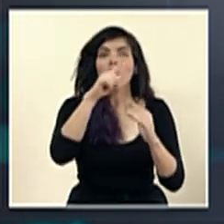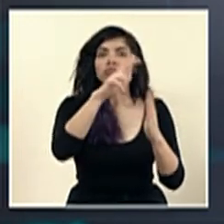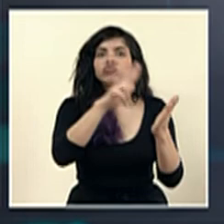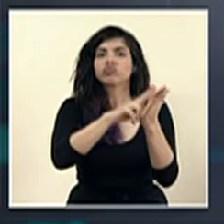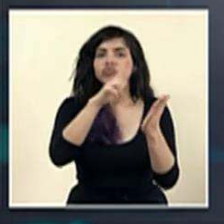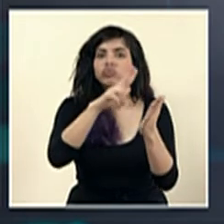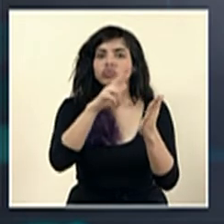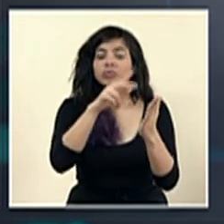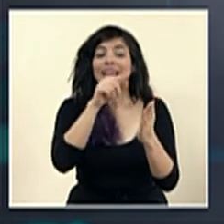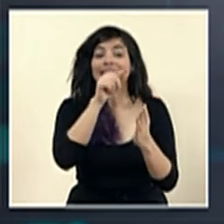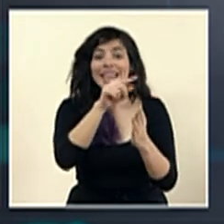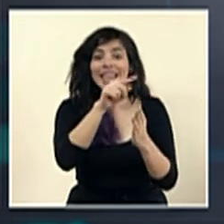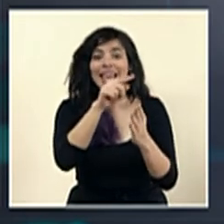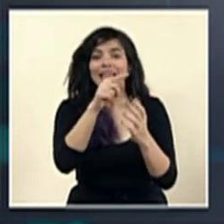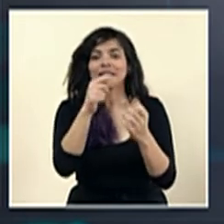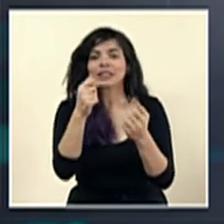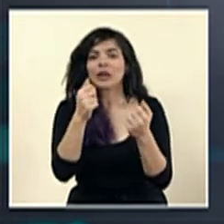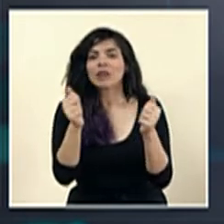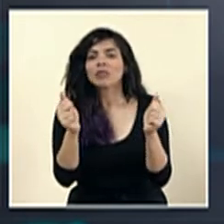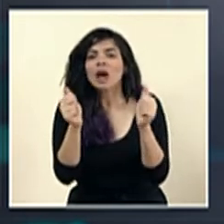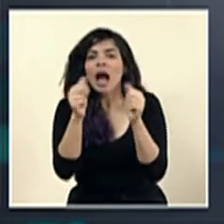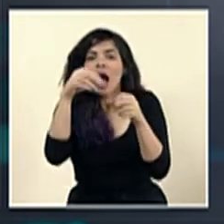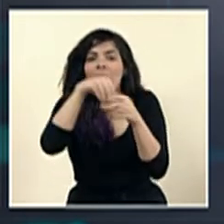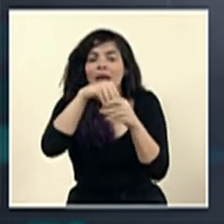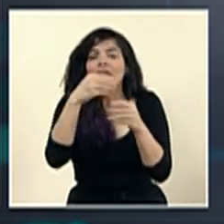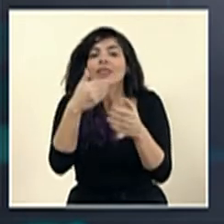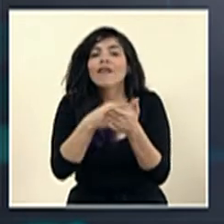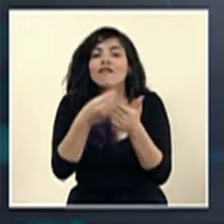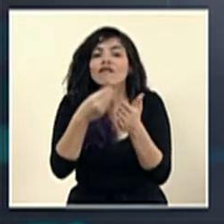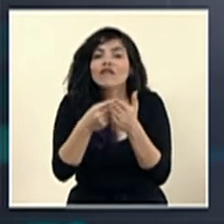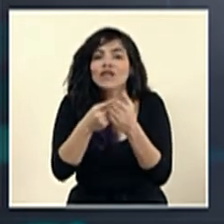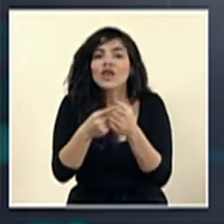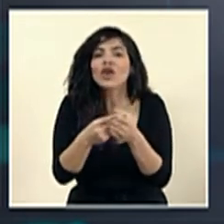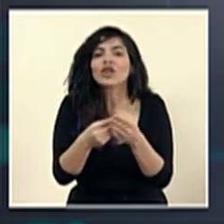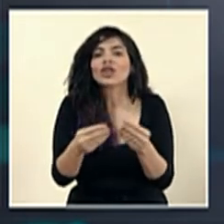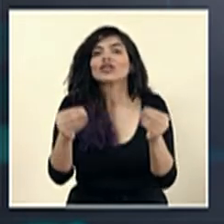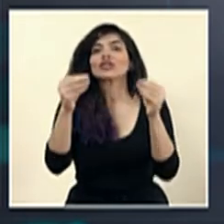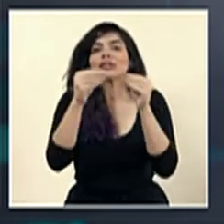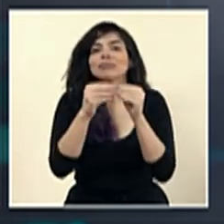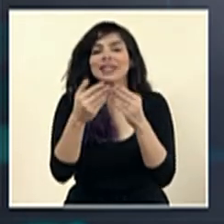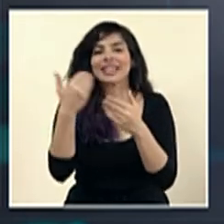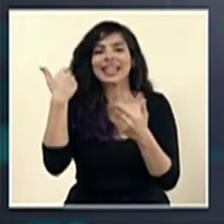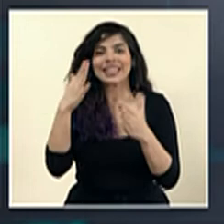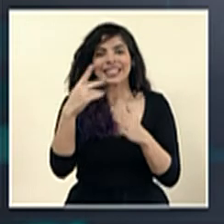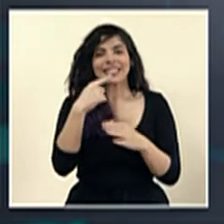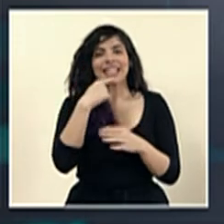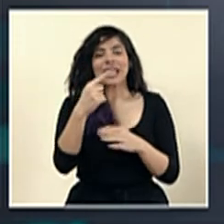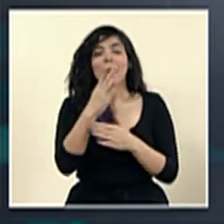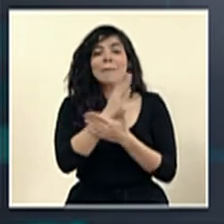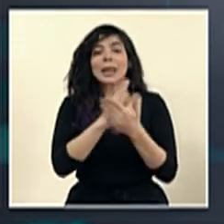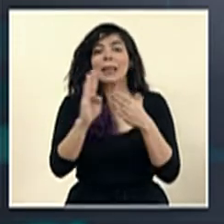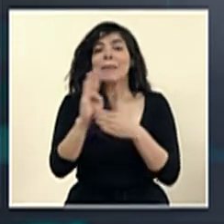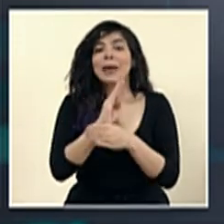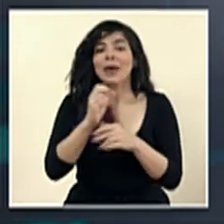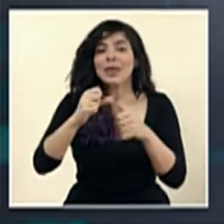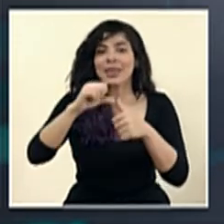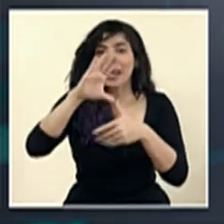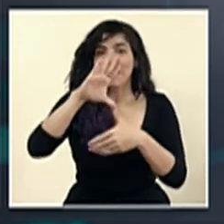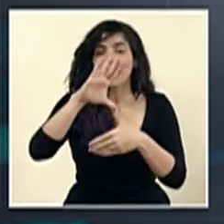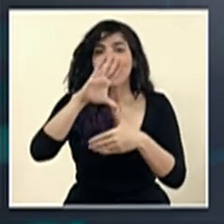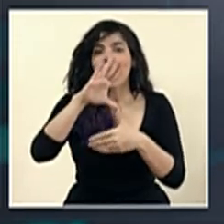además trae recursos adicionales a los que mencioné antes de parte del Banco